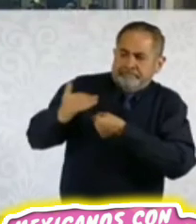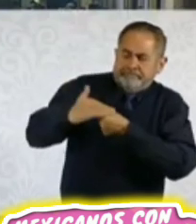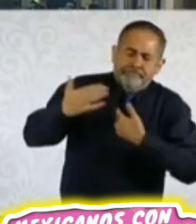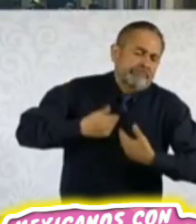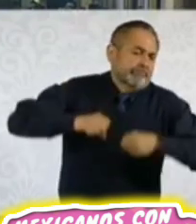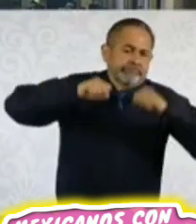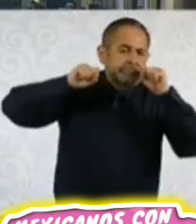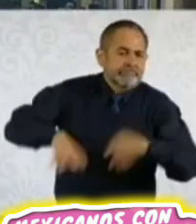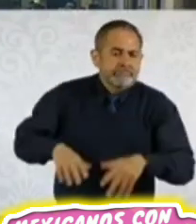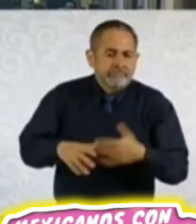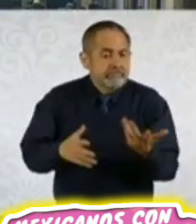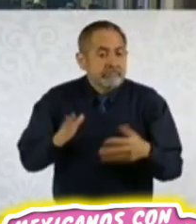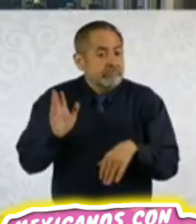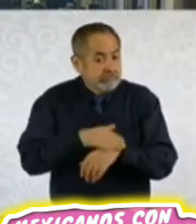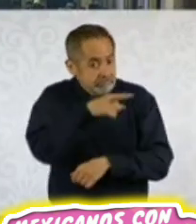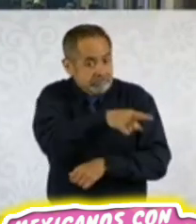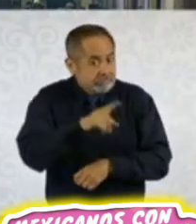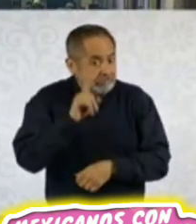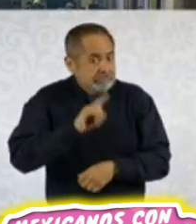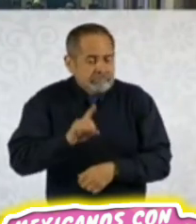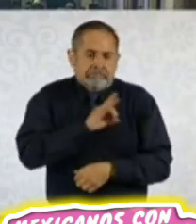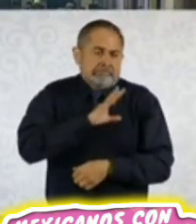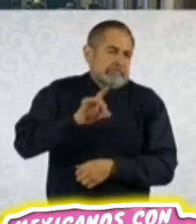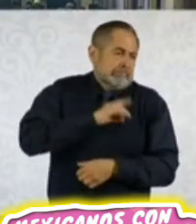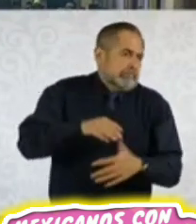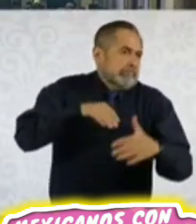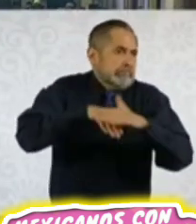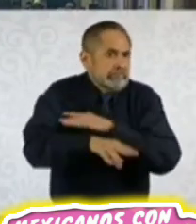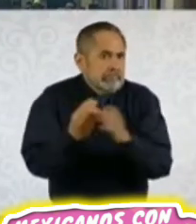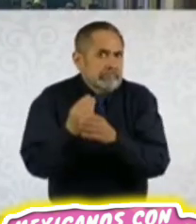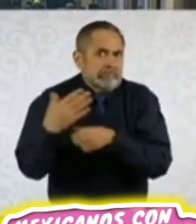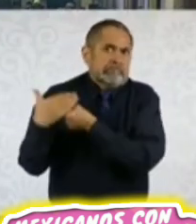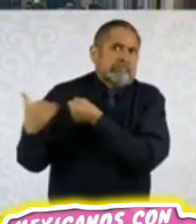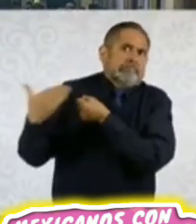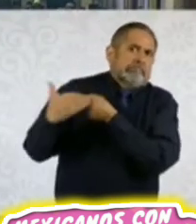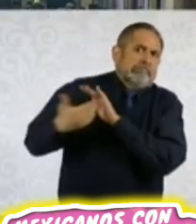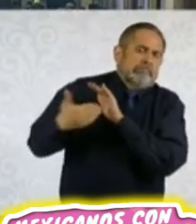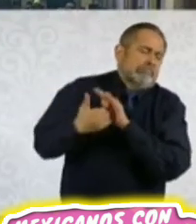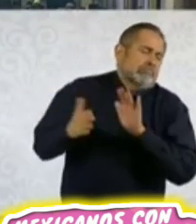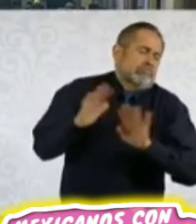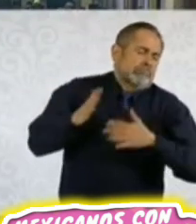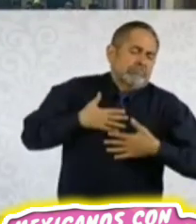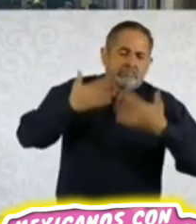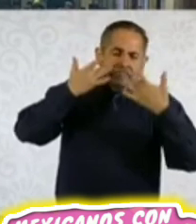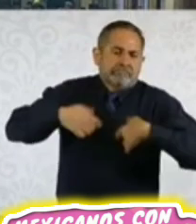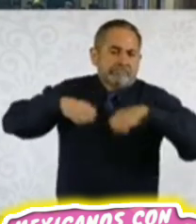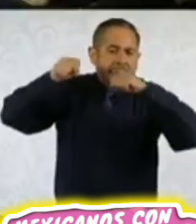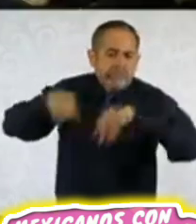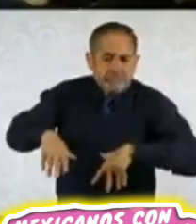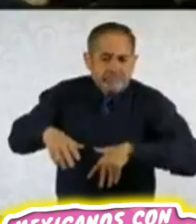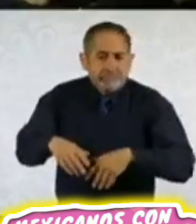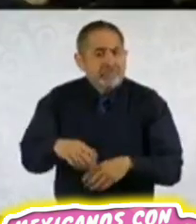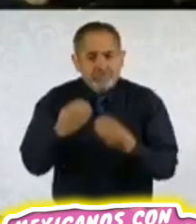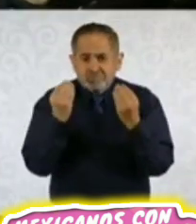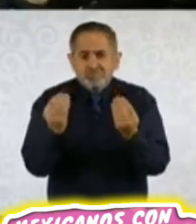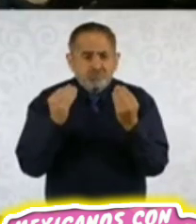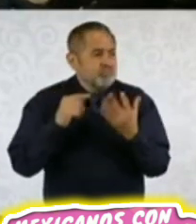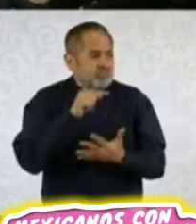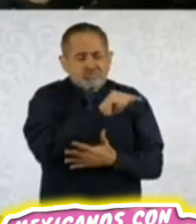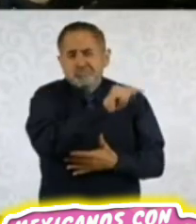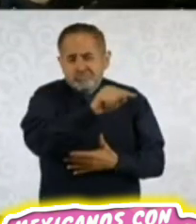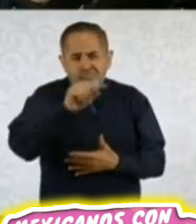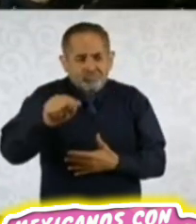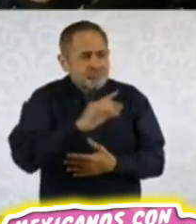le aterraba ya ir a clases. Tuvo que dejar su carrera y así como ella, muchos otros casos que